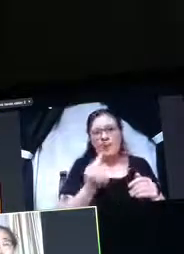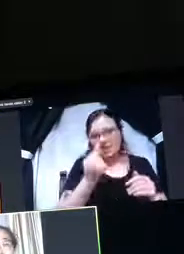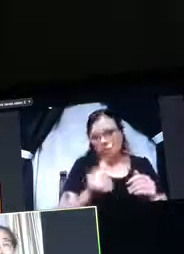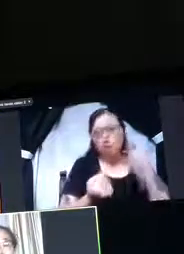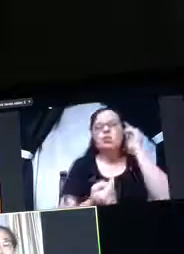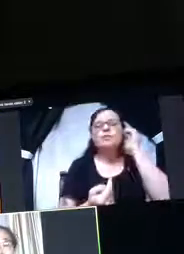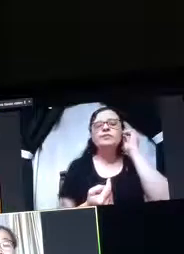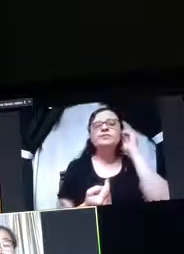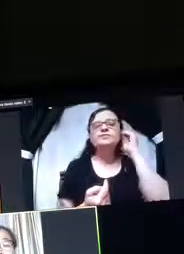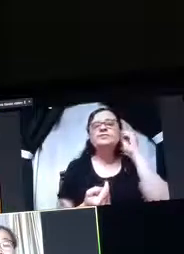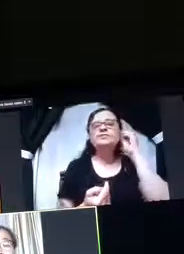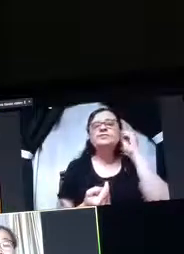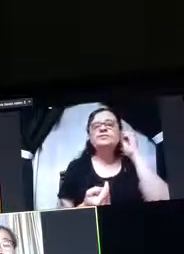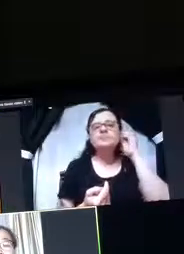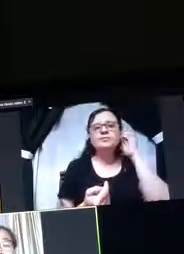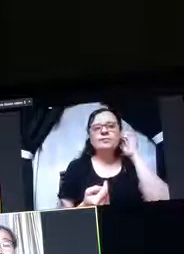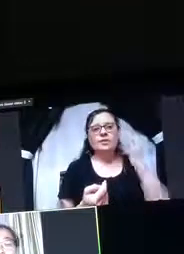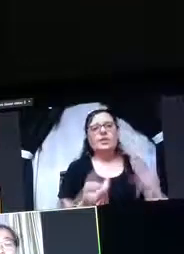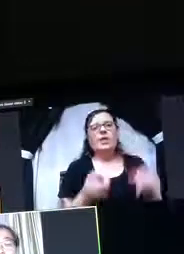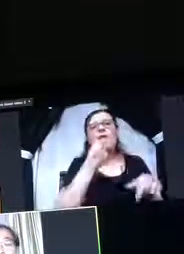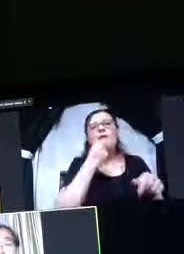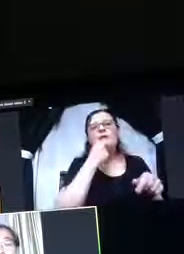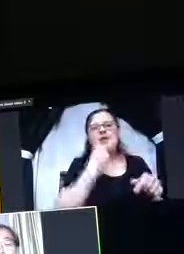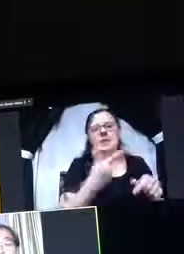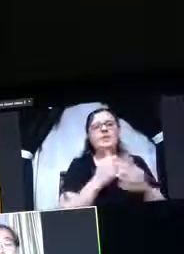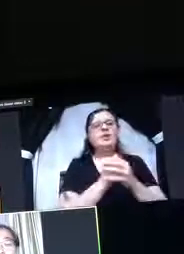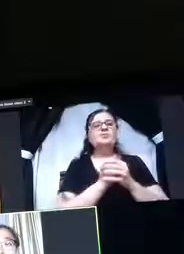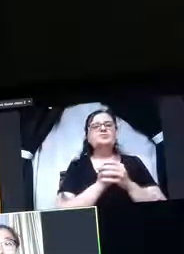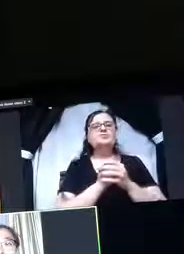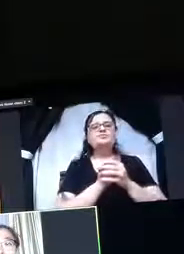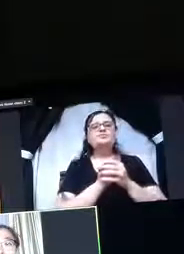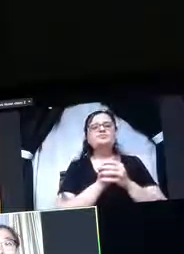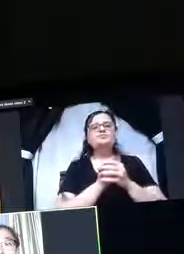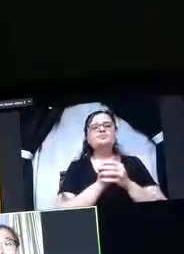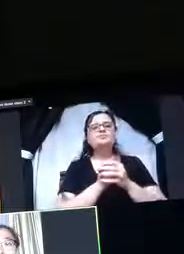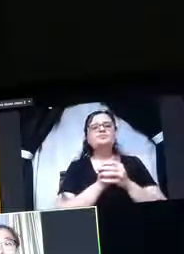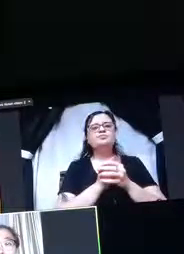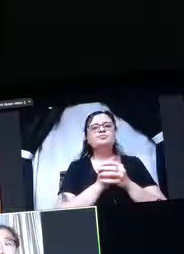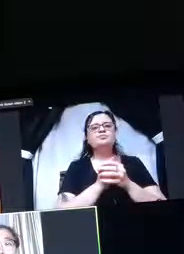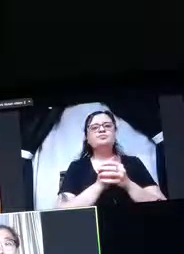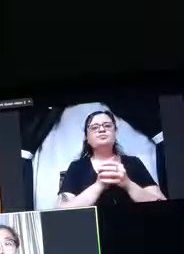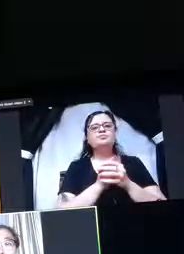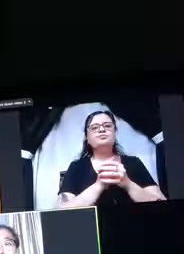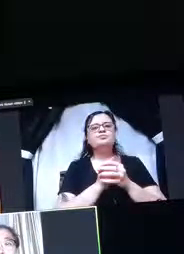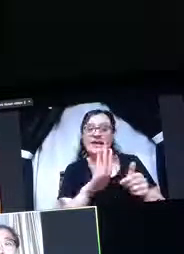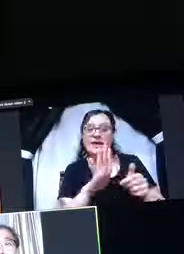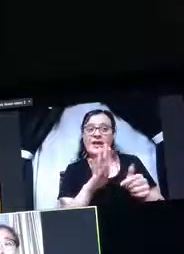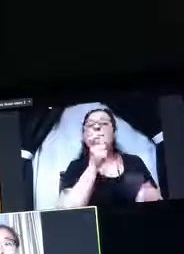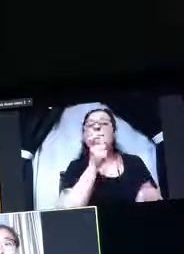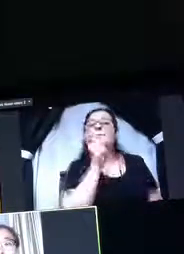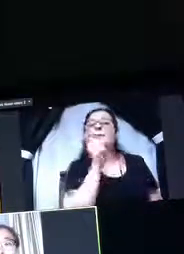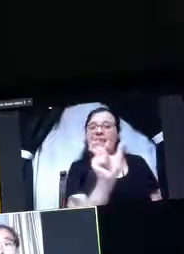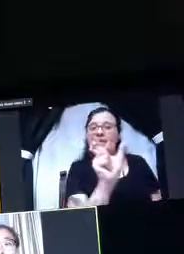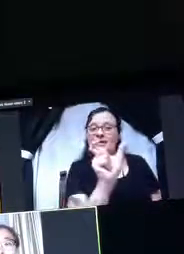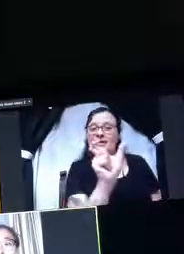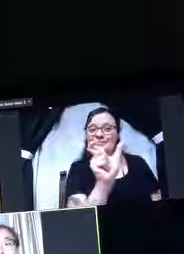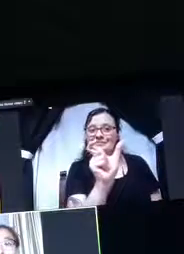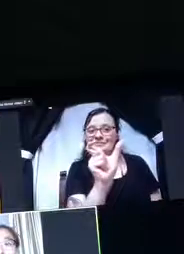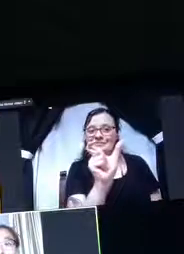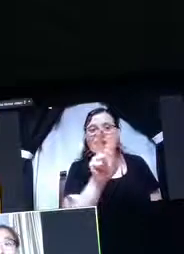de lo que sería una interpretación ambigua, cómo sería el trabajo tuyo